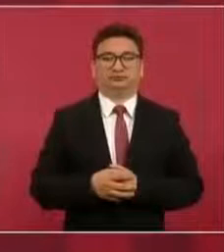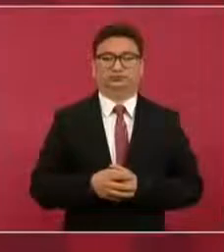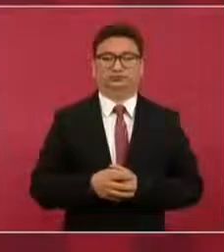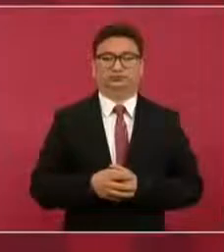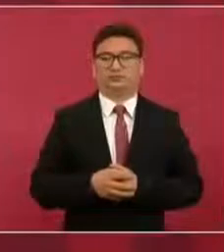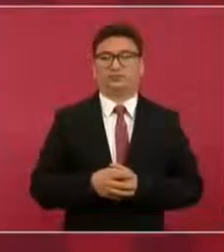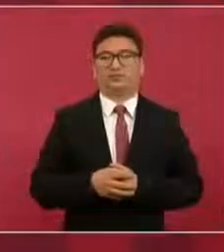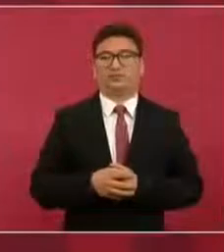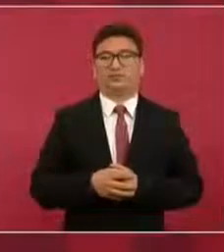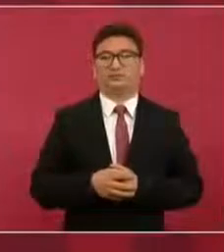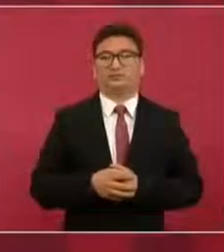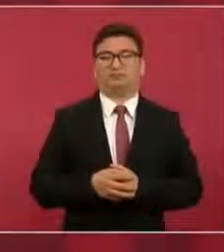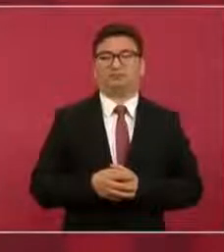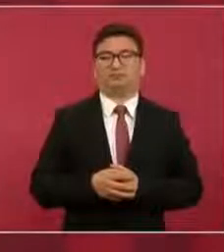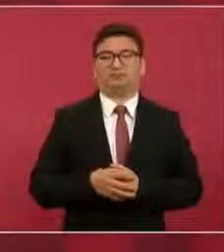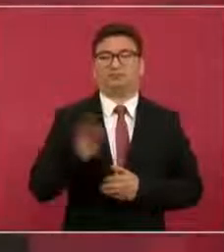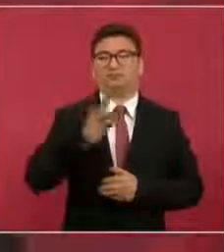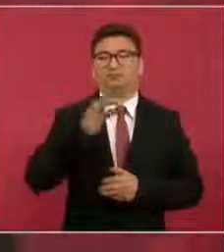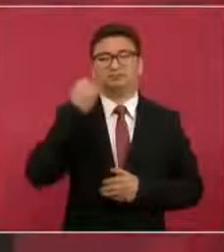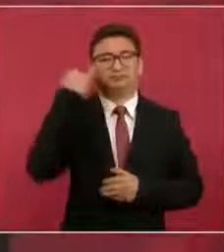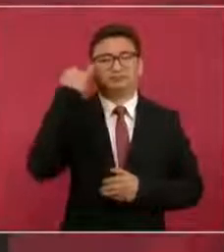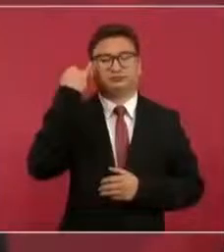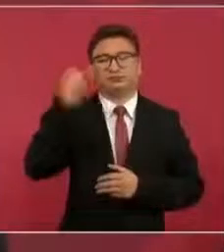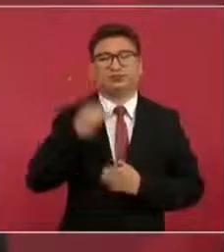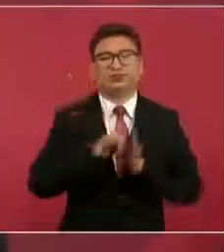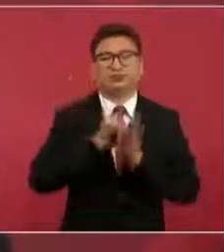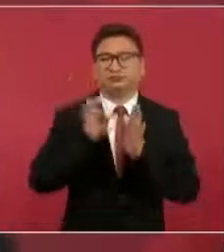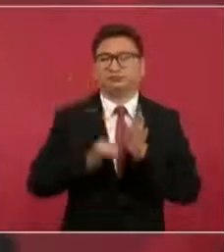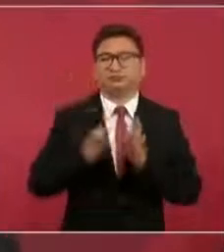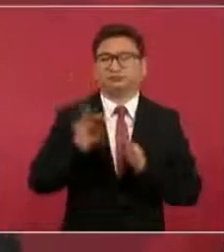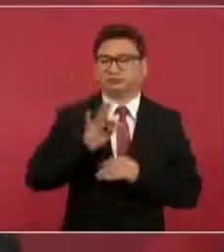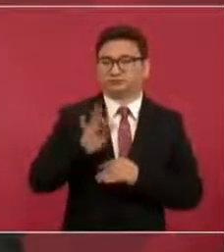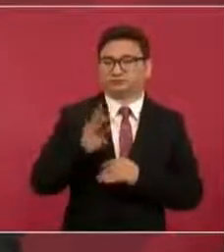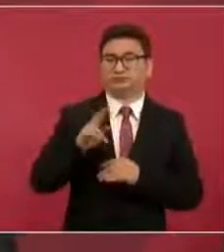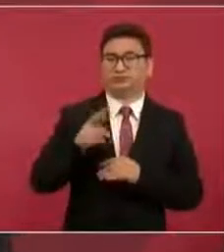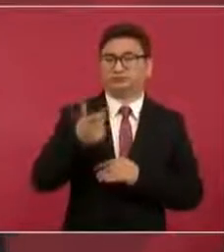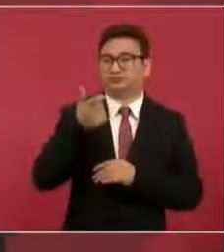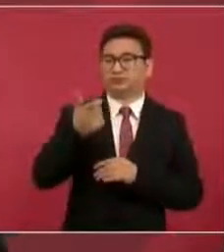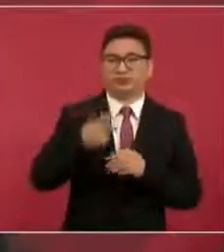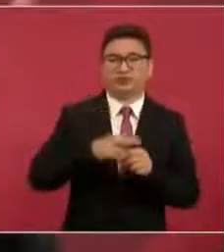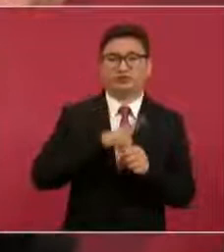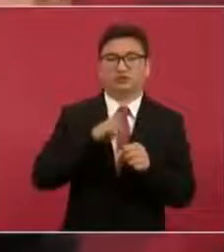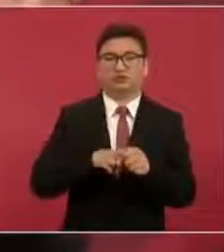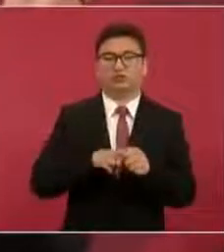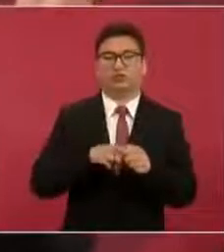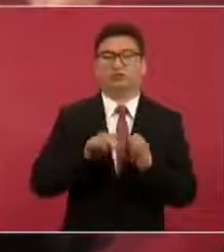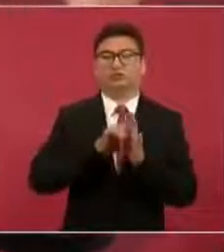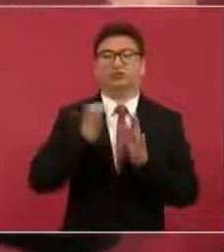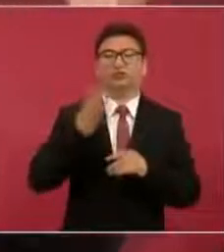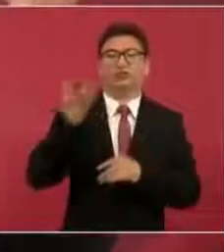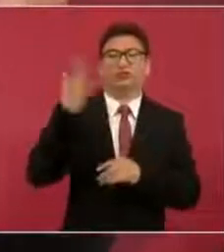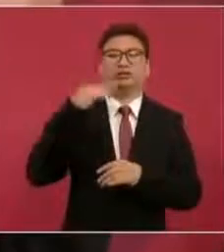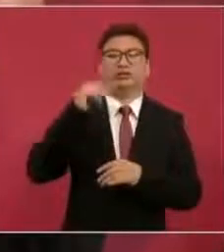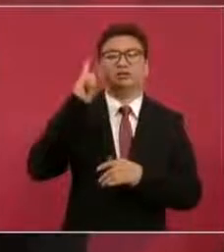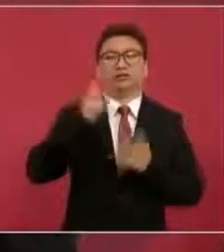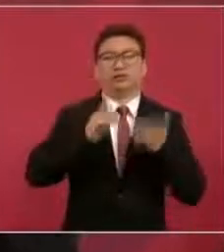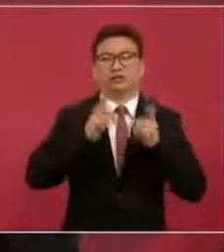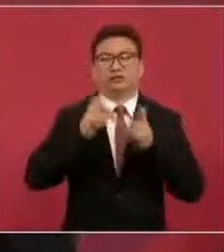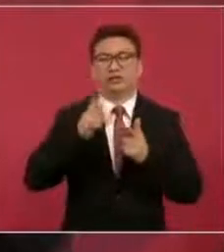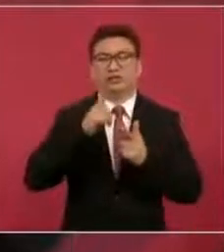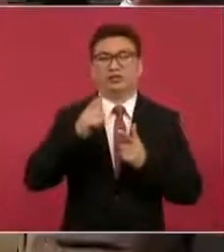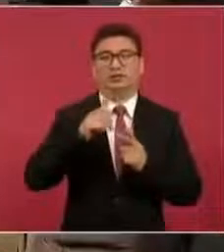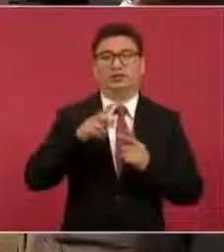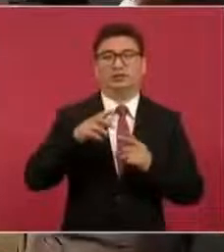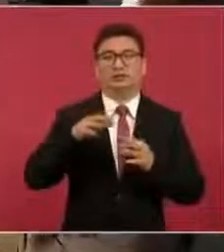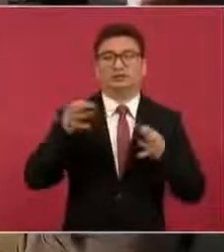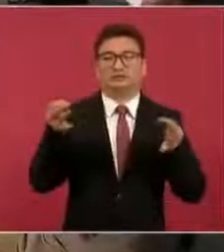el precio de lo normal, como cuando la helada en Texas,